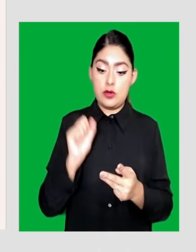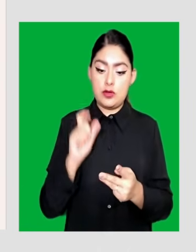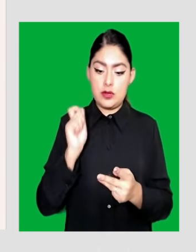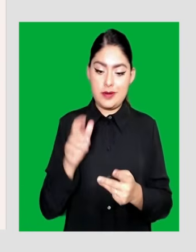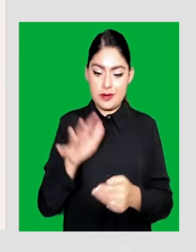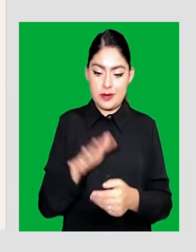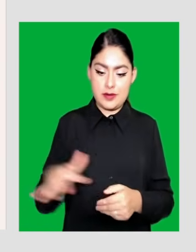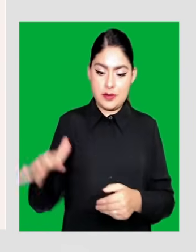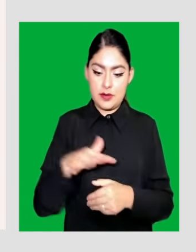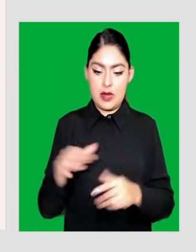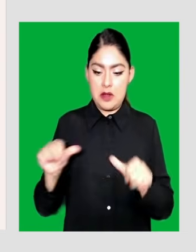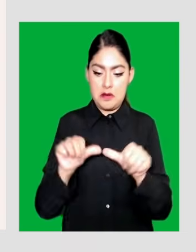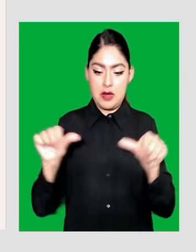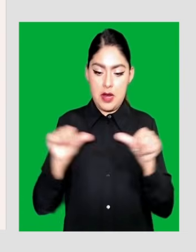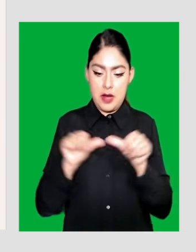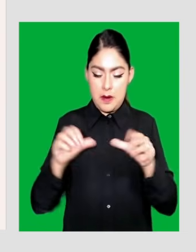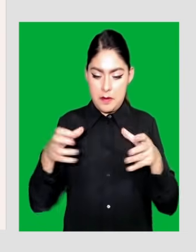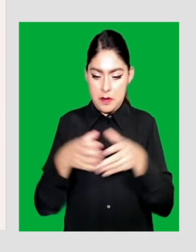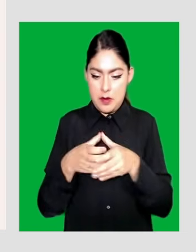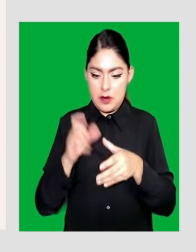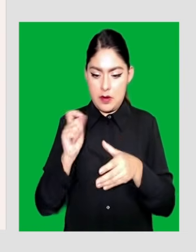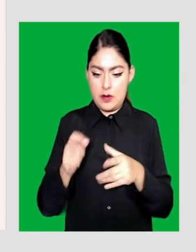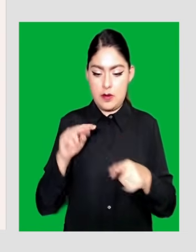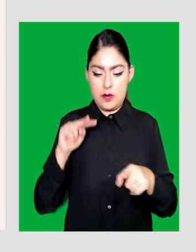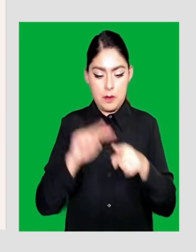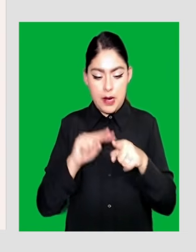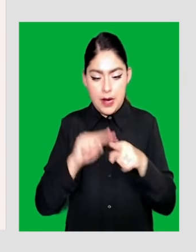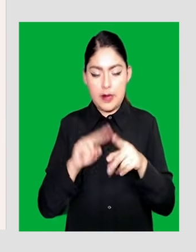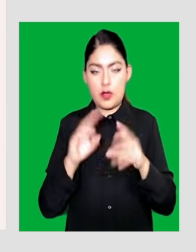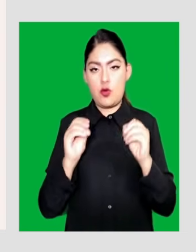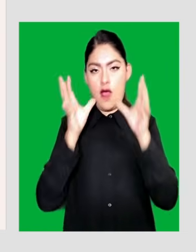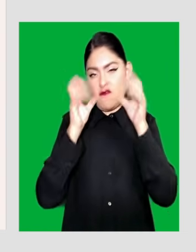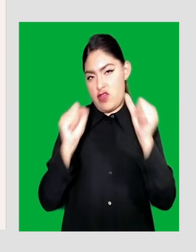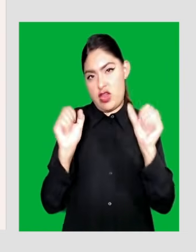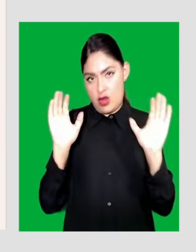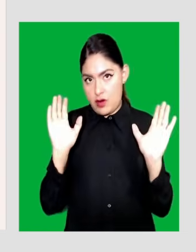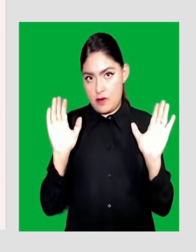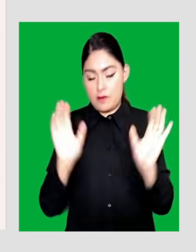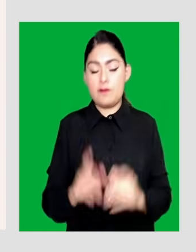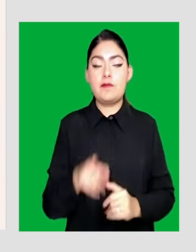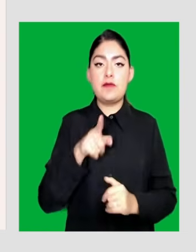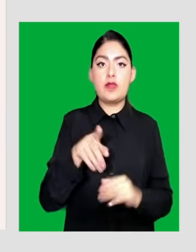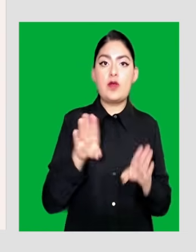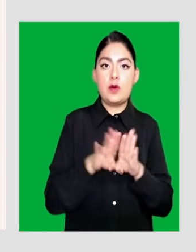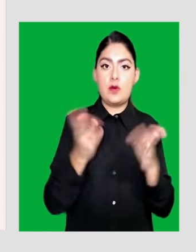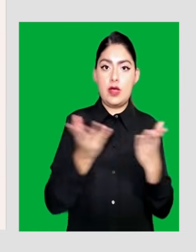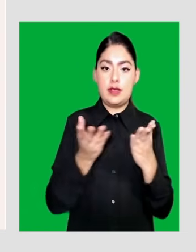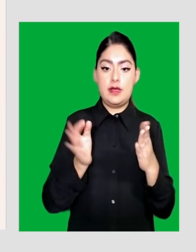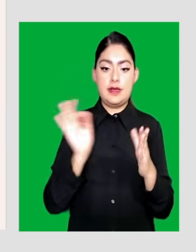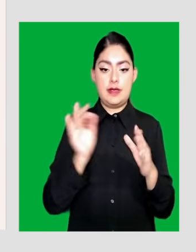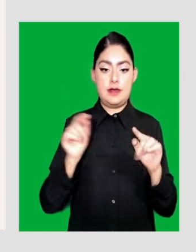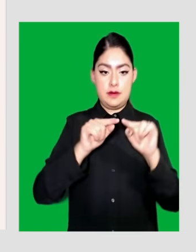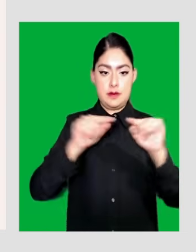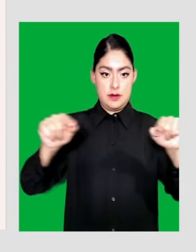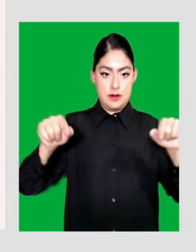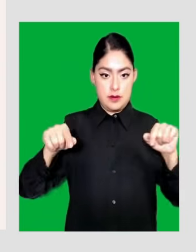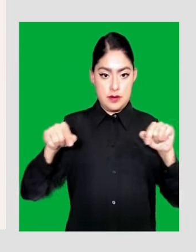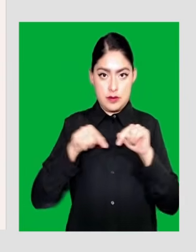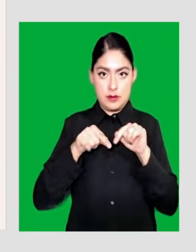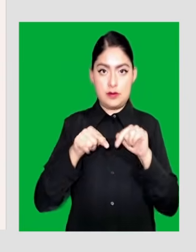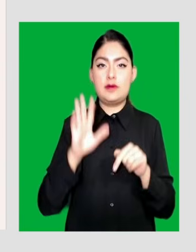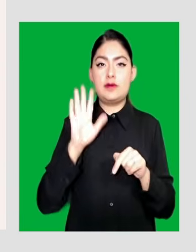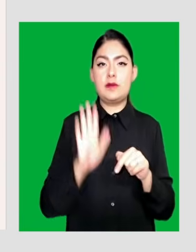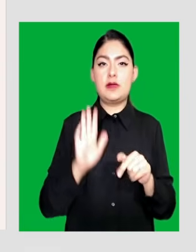puntos. Cada punto está en una ubicación específica y juntos forman una línea que puede ser recta o curva.